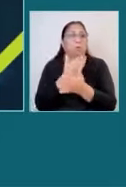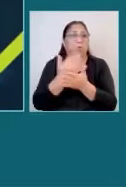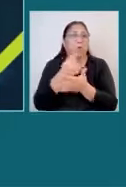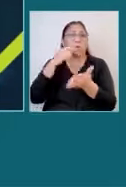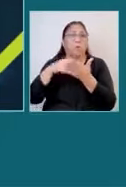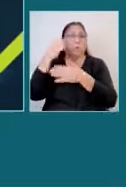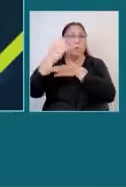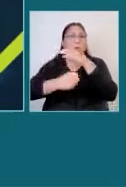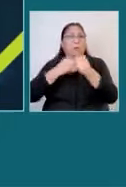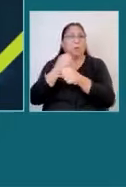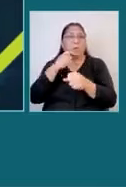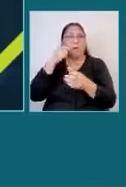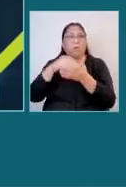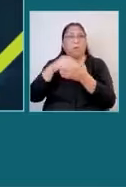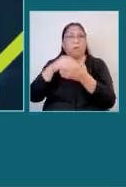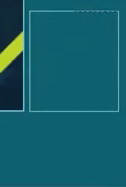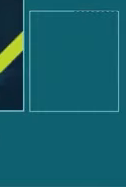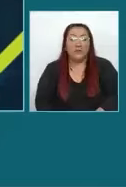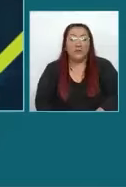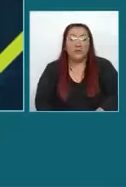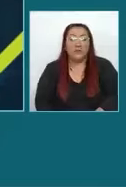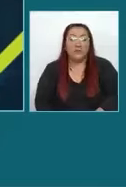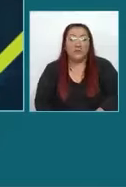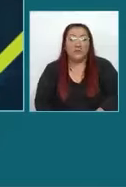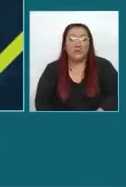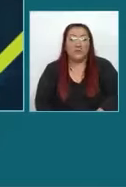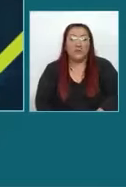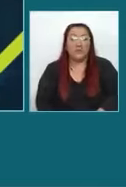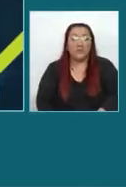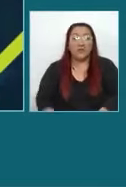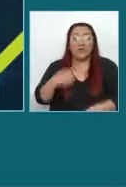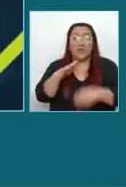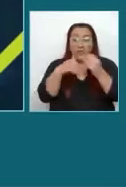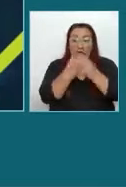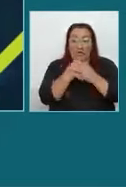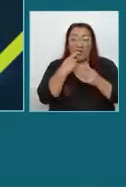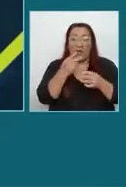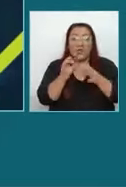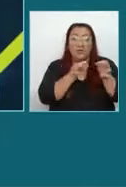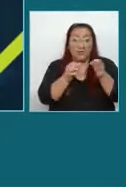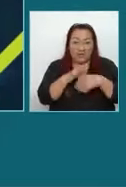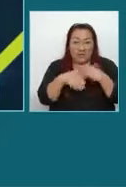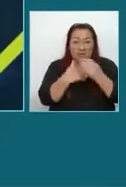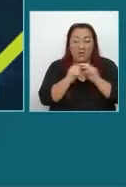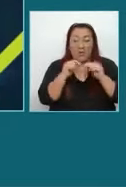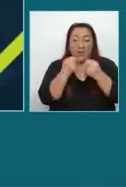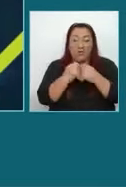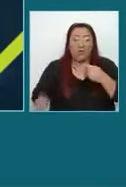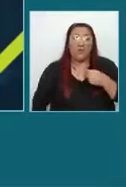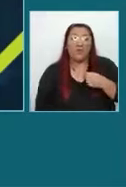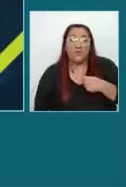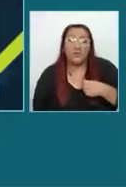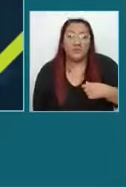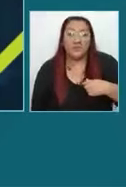estamos justamente en plenas convocatorias, va a haber un capital semilla Ángel y las mejores startups las van a llevar a Corea del